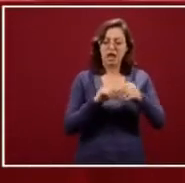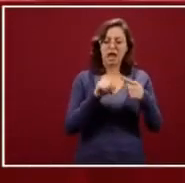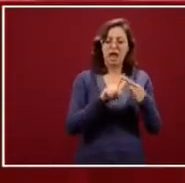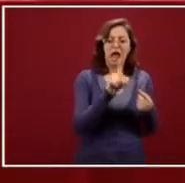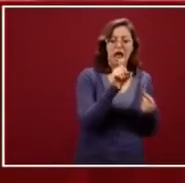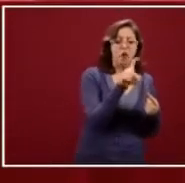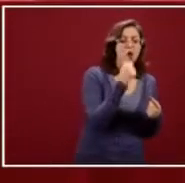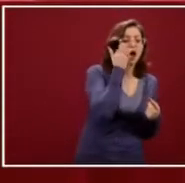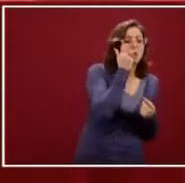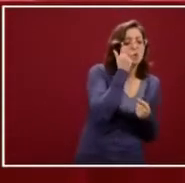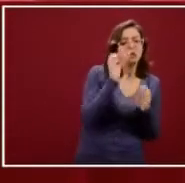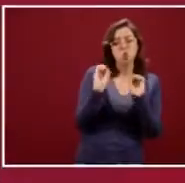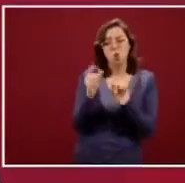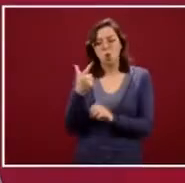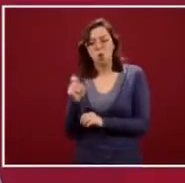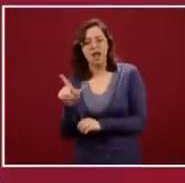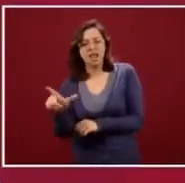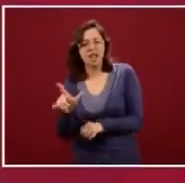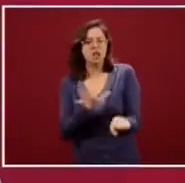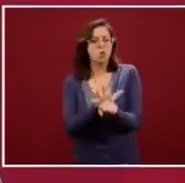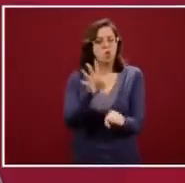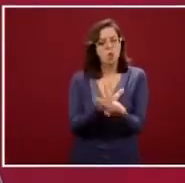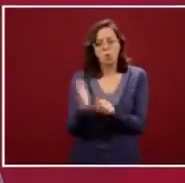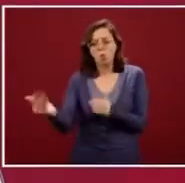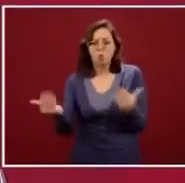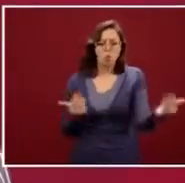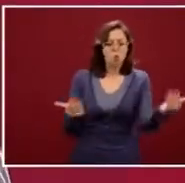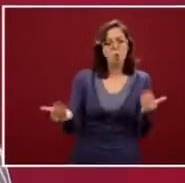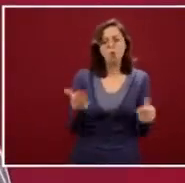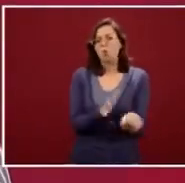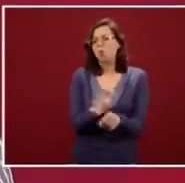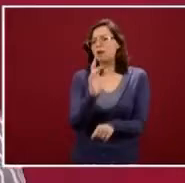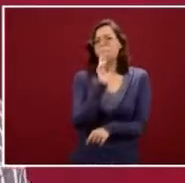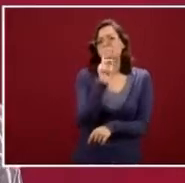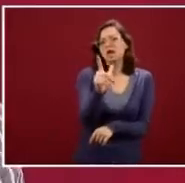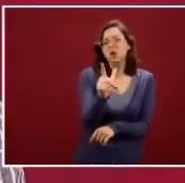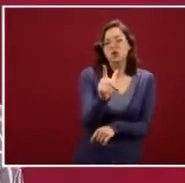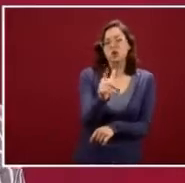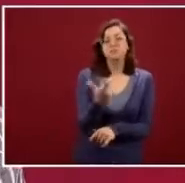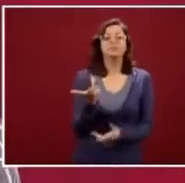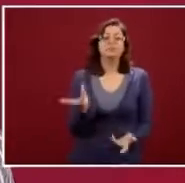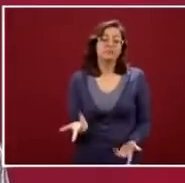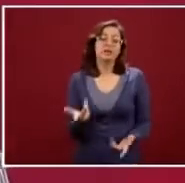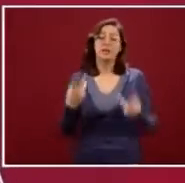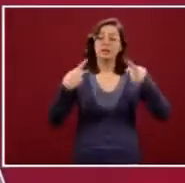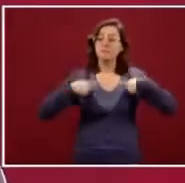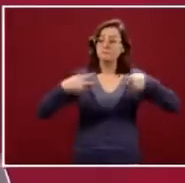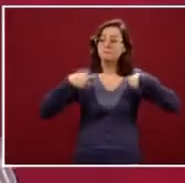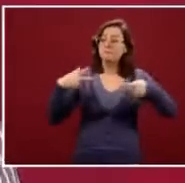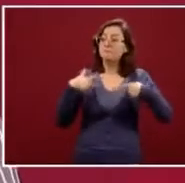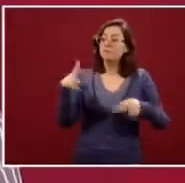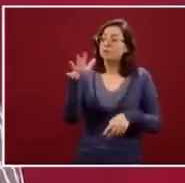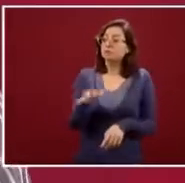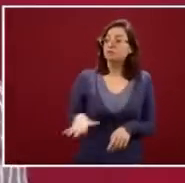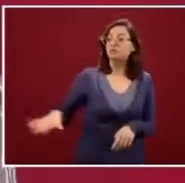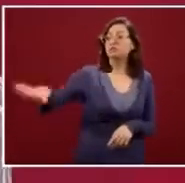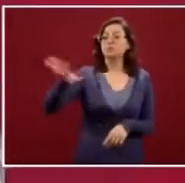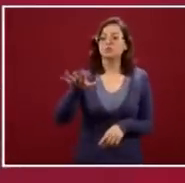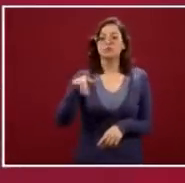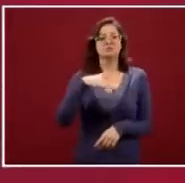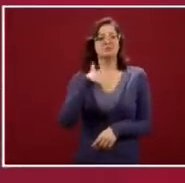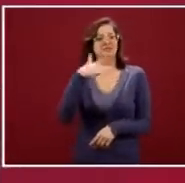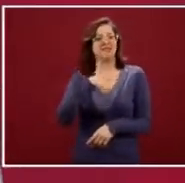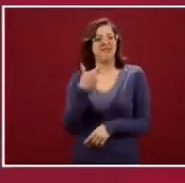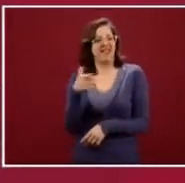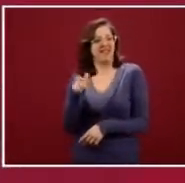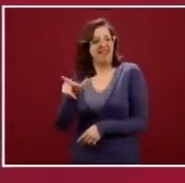gel? Y hemos notado que en algún momento la población o algunas personas empezaron a preferir el